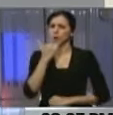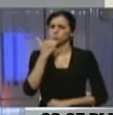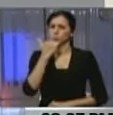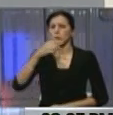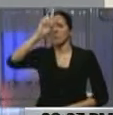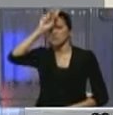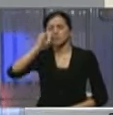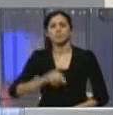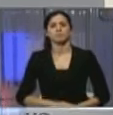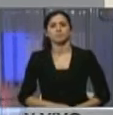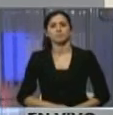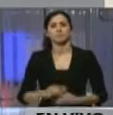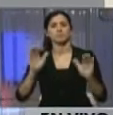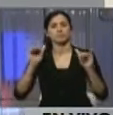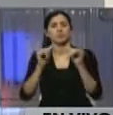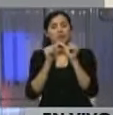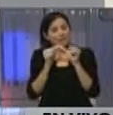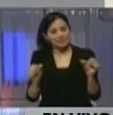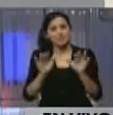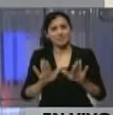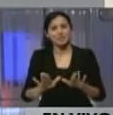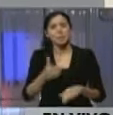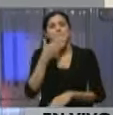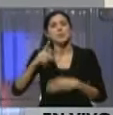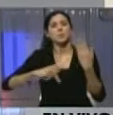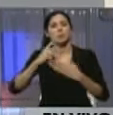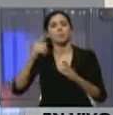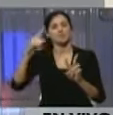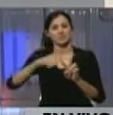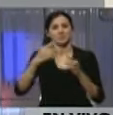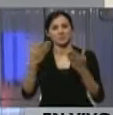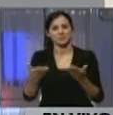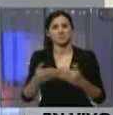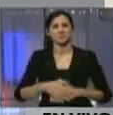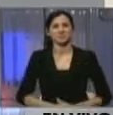y bachaqueros. De esta manera nos despedimos. Siga disfrutando de la mejor programación de su canal Venezolana de Televisión.